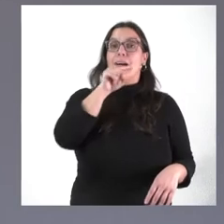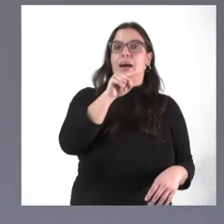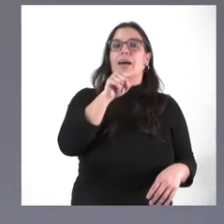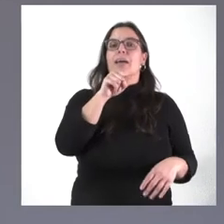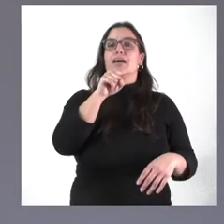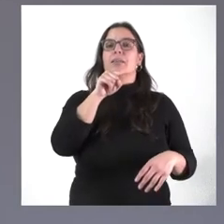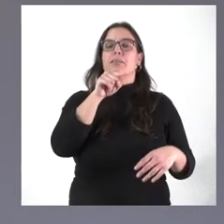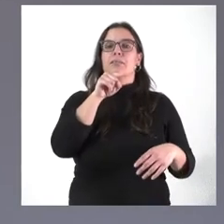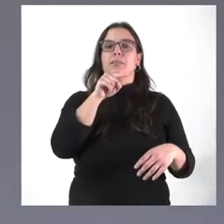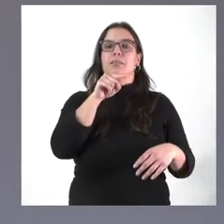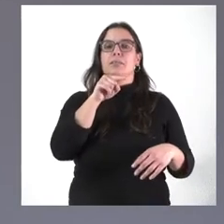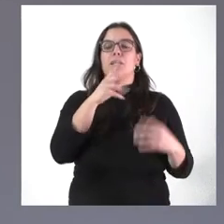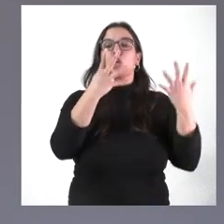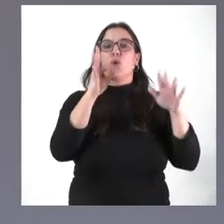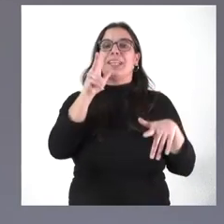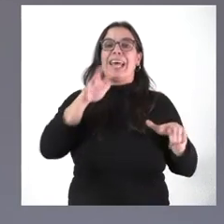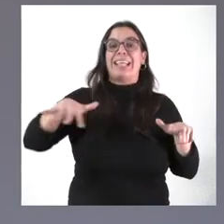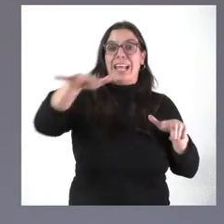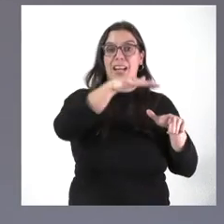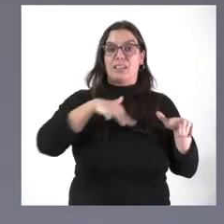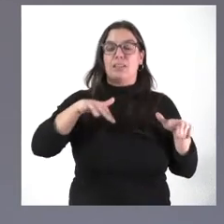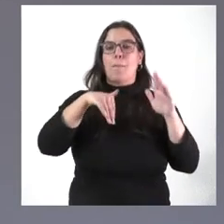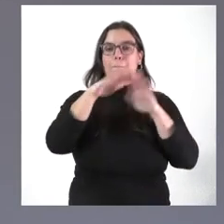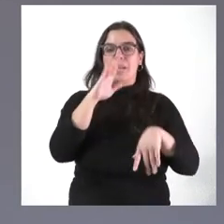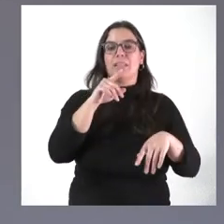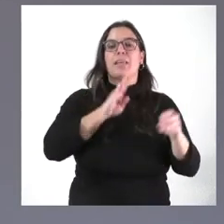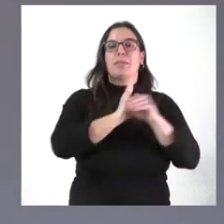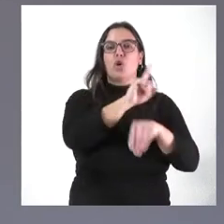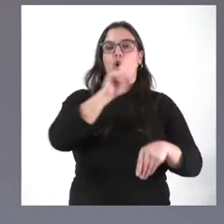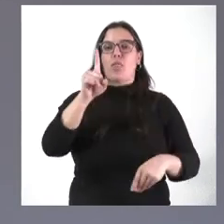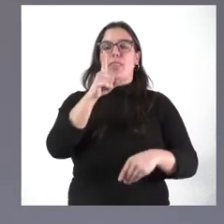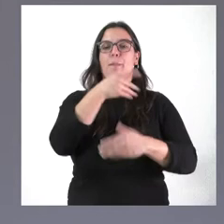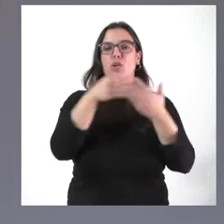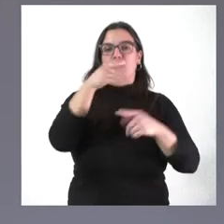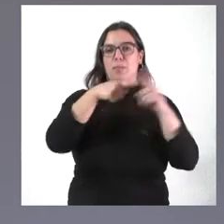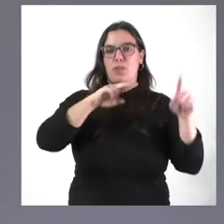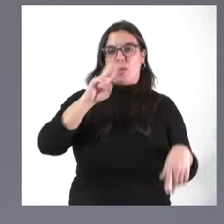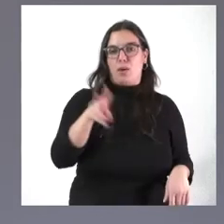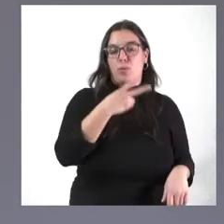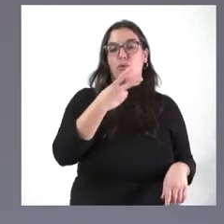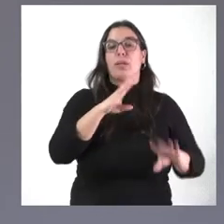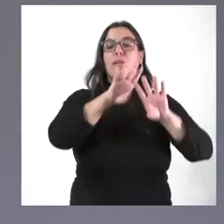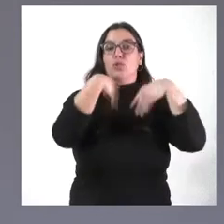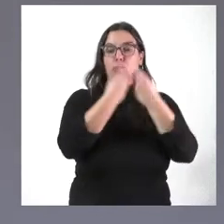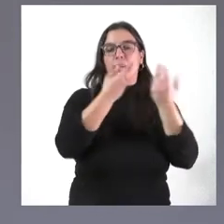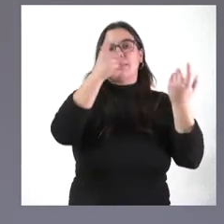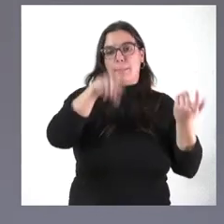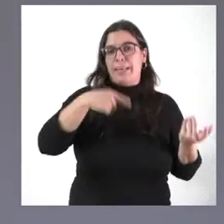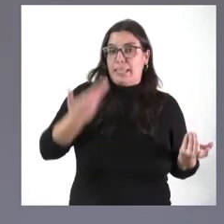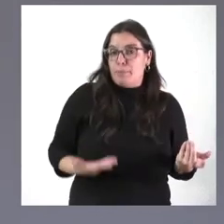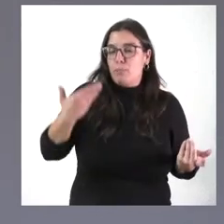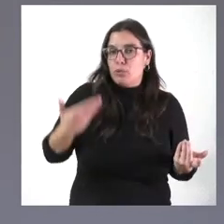en más de 90 hectáreas con una inversión de 11 millones y medio de euros todo yo conllevará también Y esto es muy importante